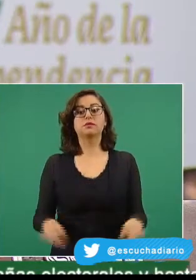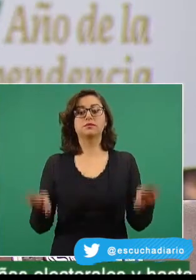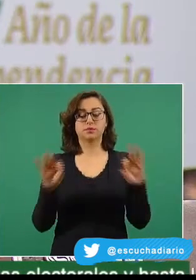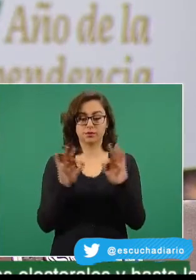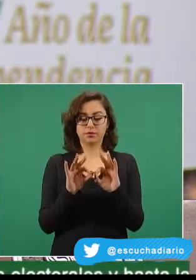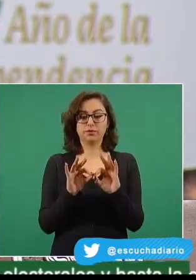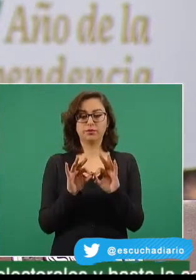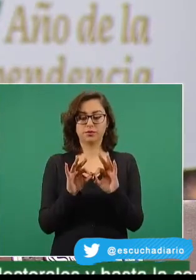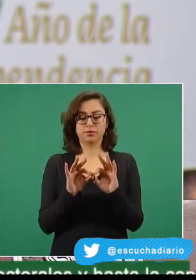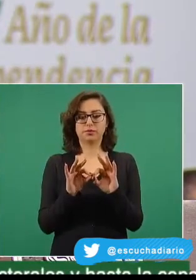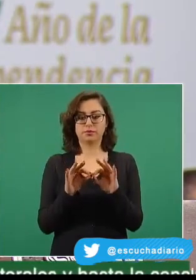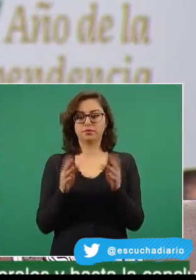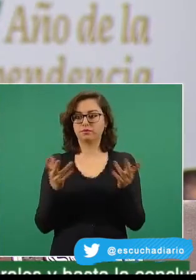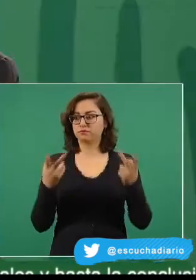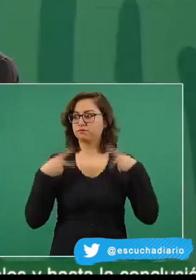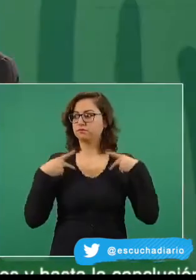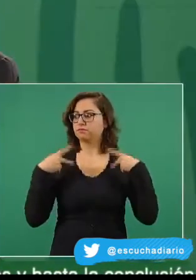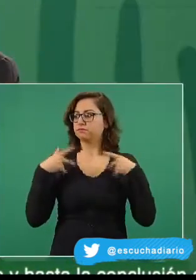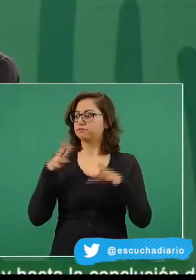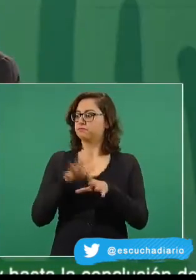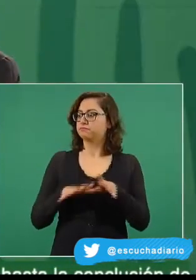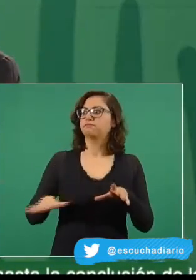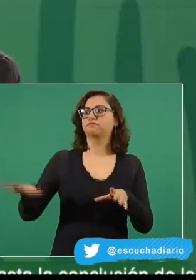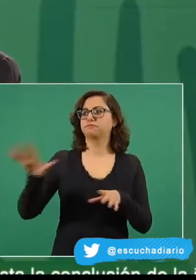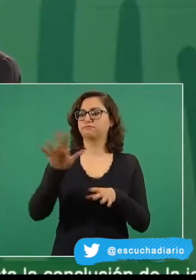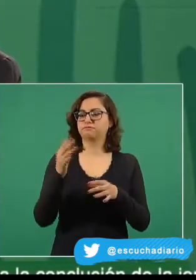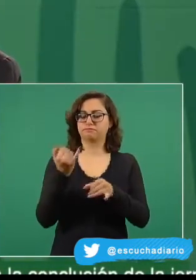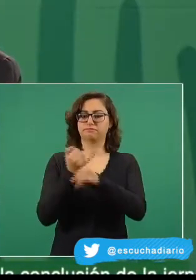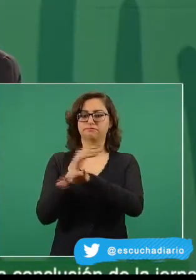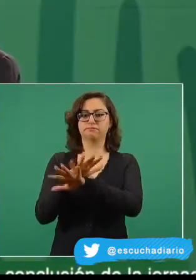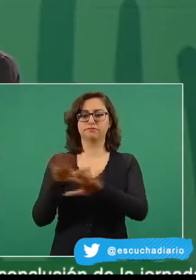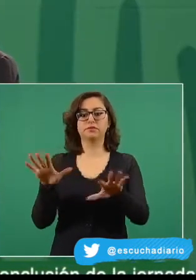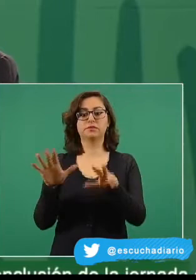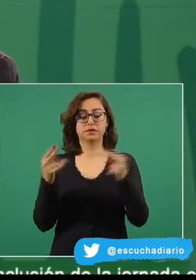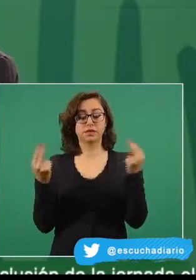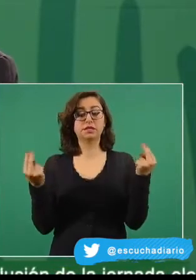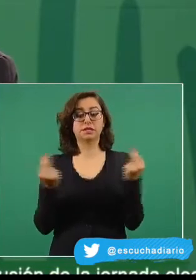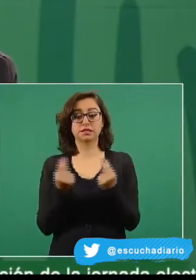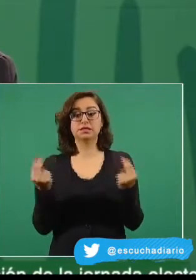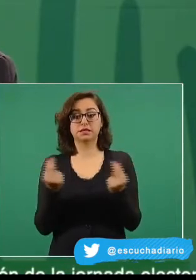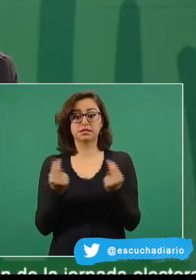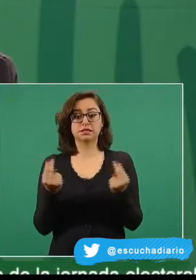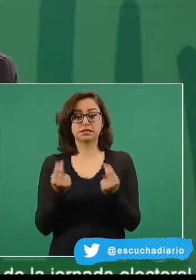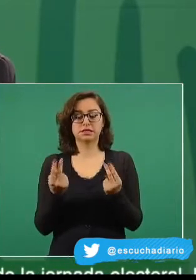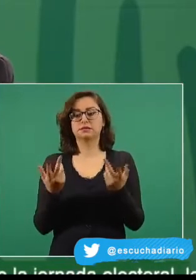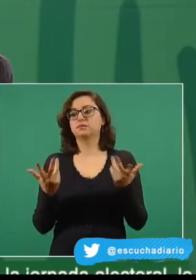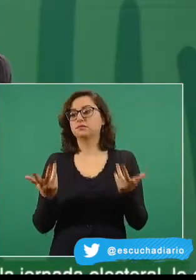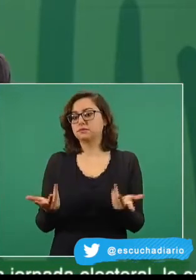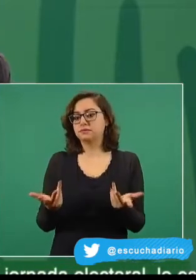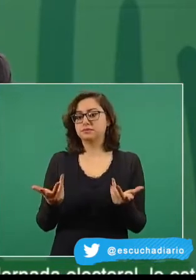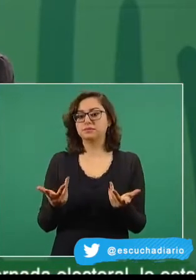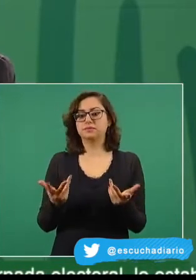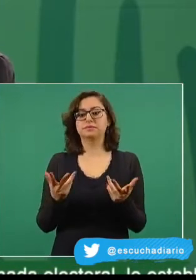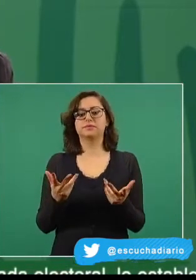es necesario tener un registro y control para evitar que los teléfonos sean utilizados para delinquir.